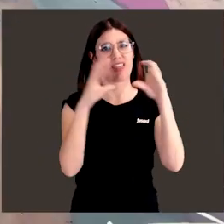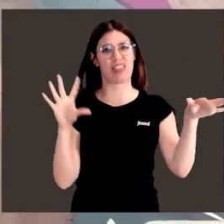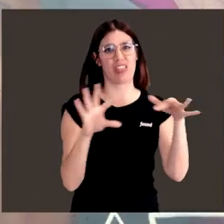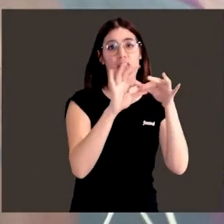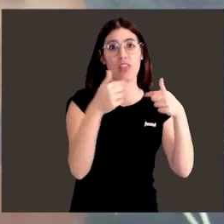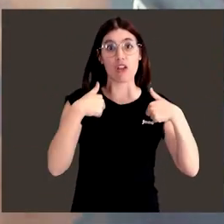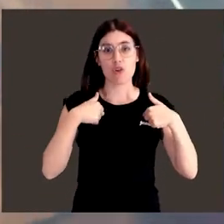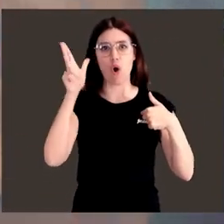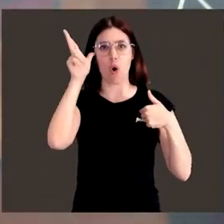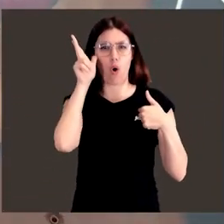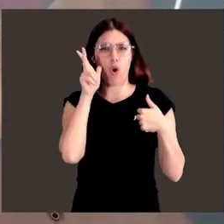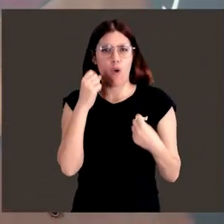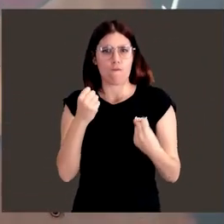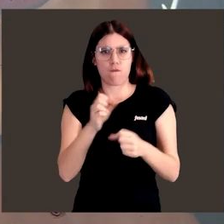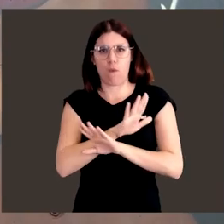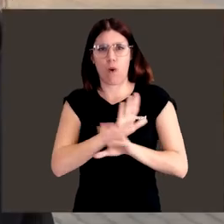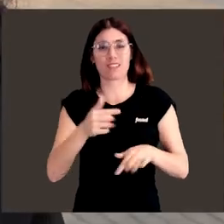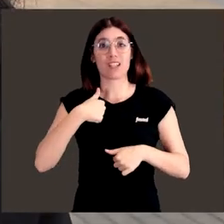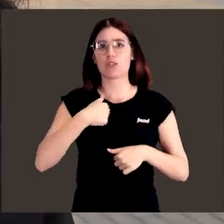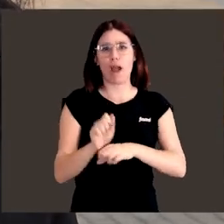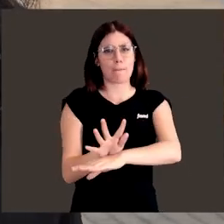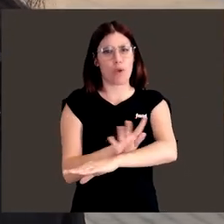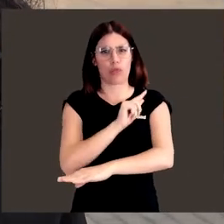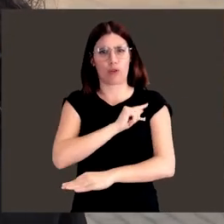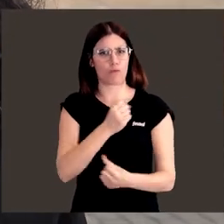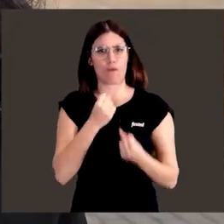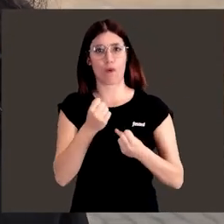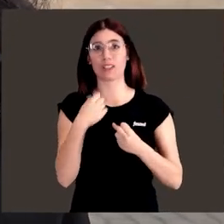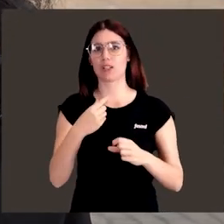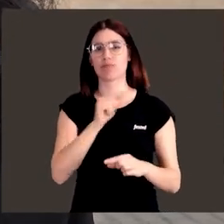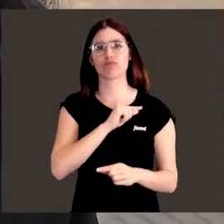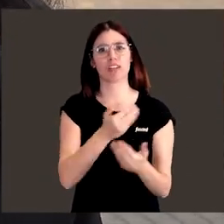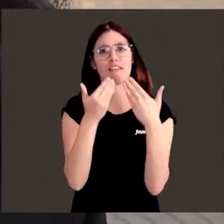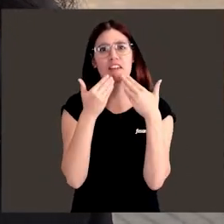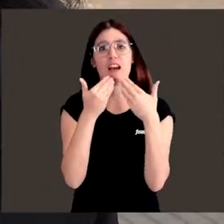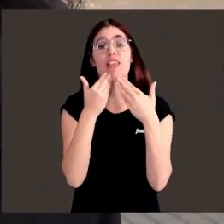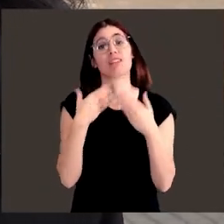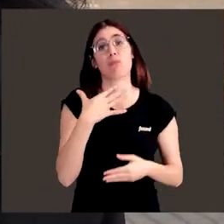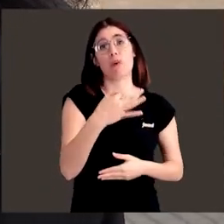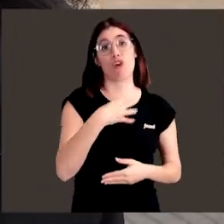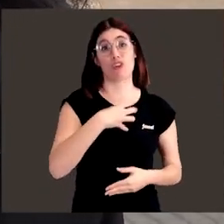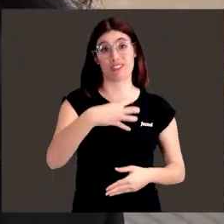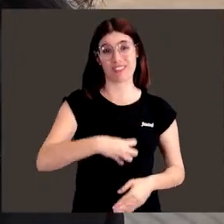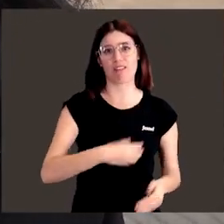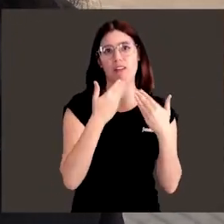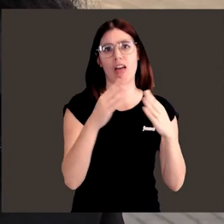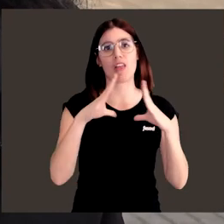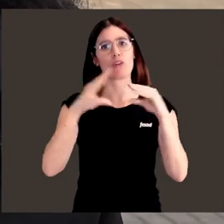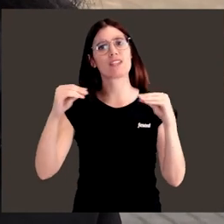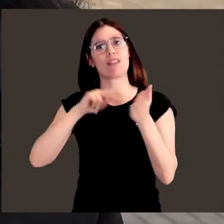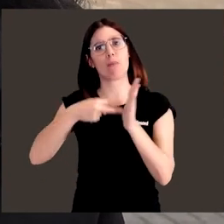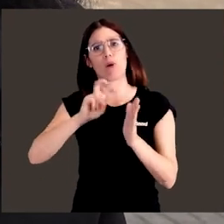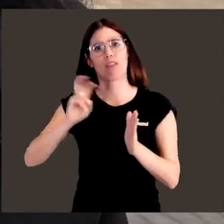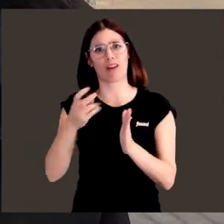A mi me sembla un gran honor, estic totalmente emocionada y estic muy agradecida a este pueblo de Ontinyent, a la Universidad